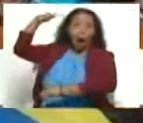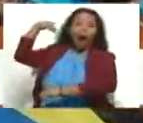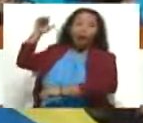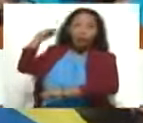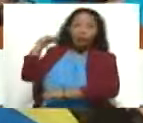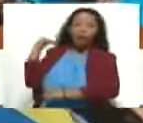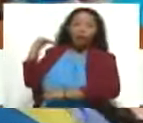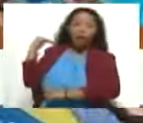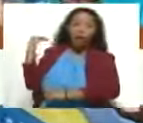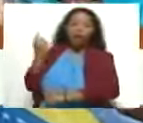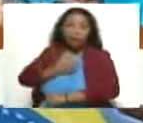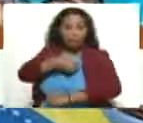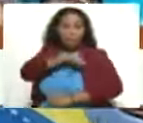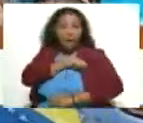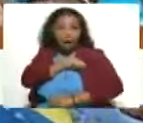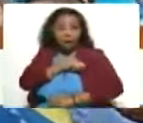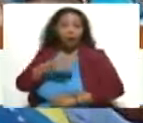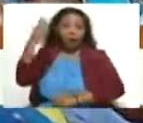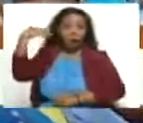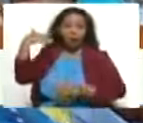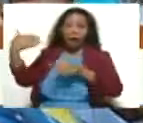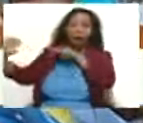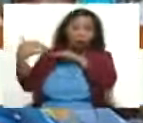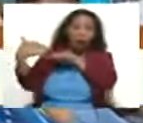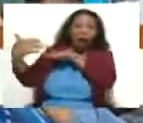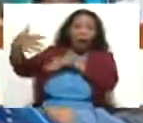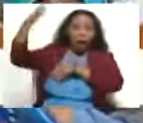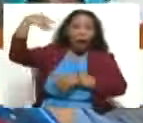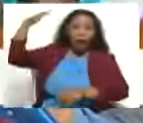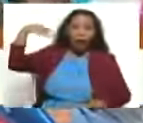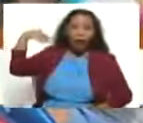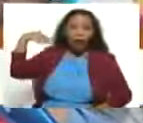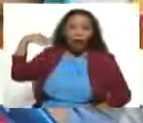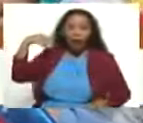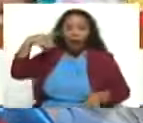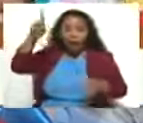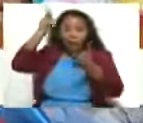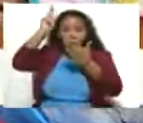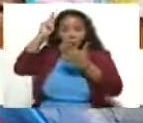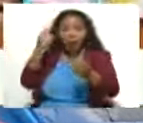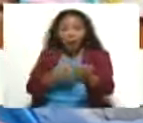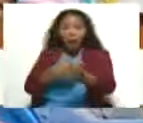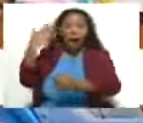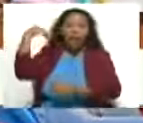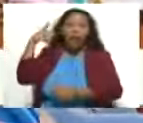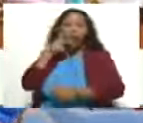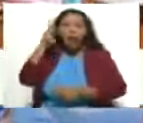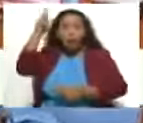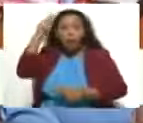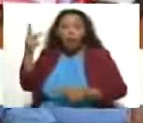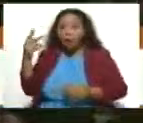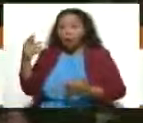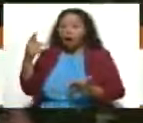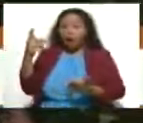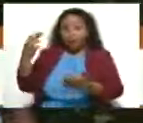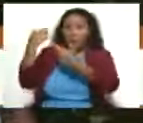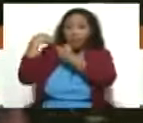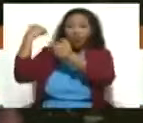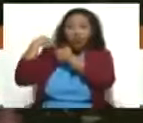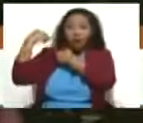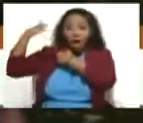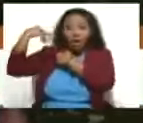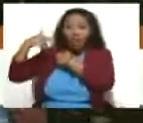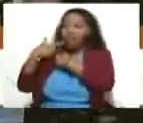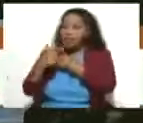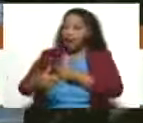allá, el imperio español. Nuestros hermanos indígenas dieron el ejemplo con Guaycaipuro al frente de decirle no,